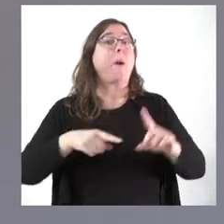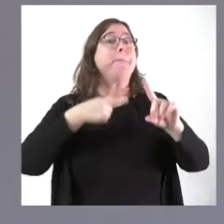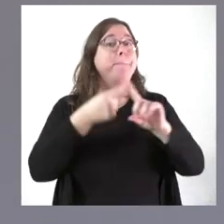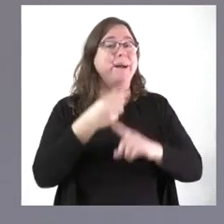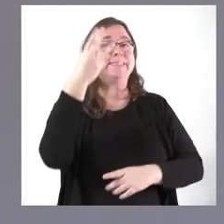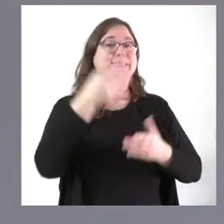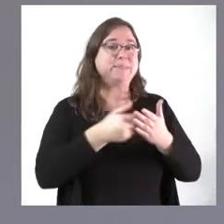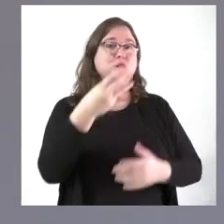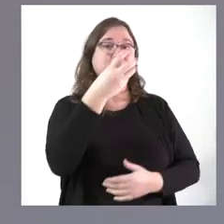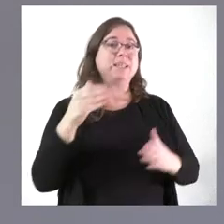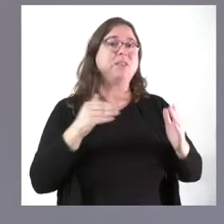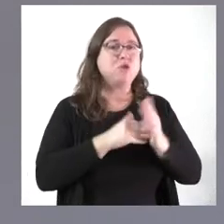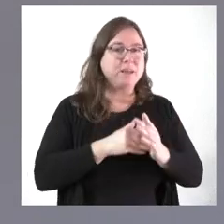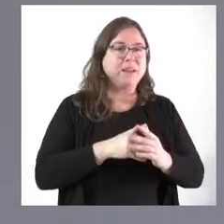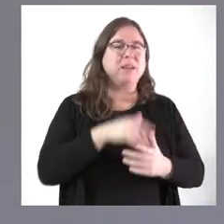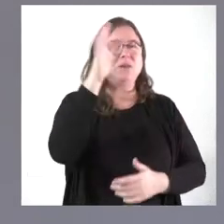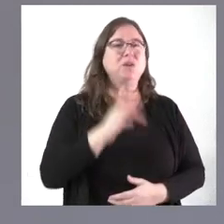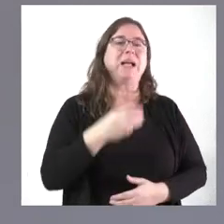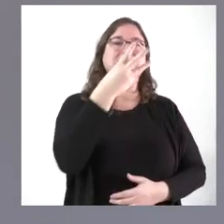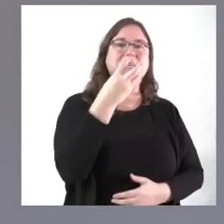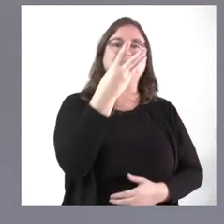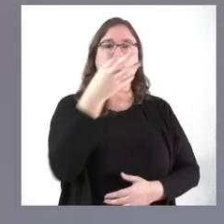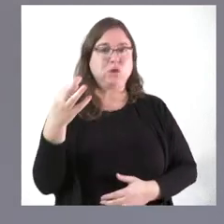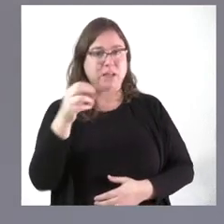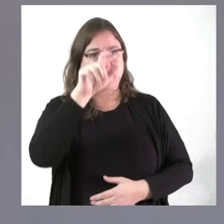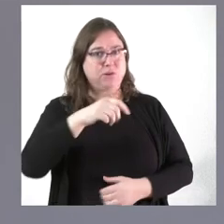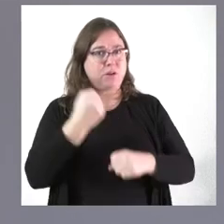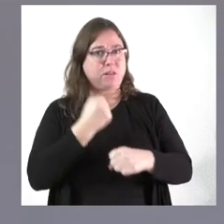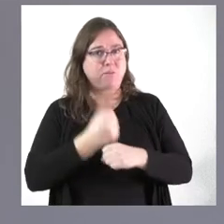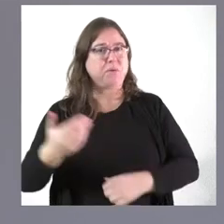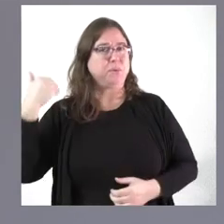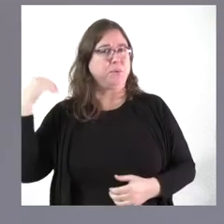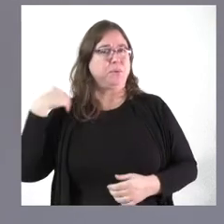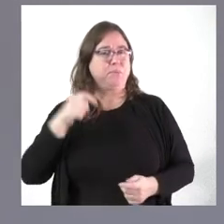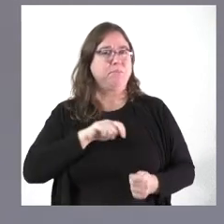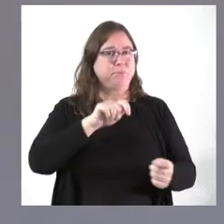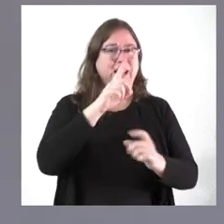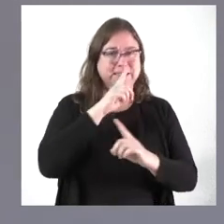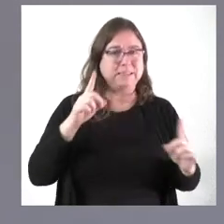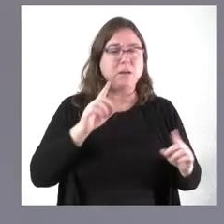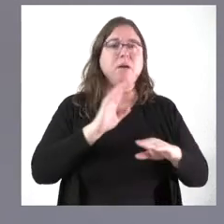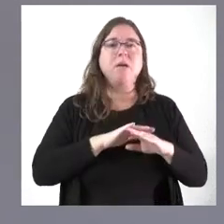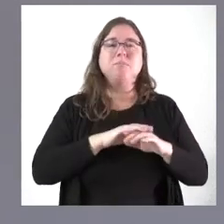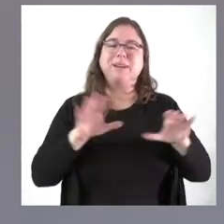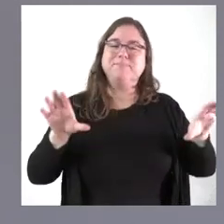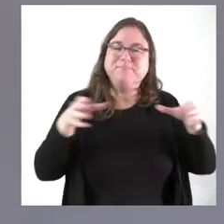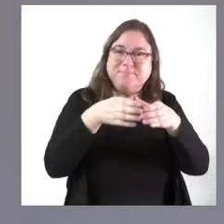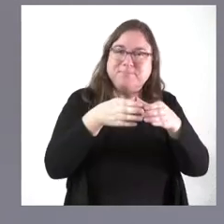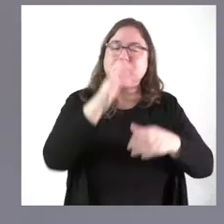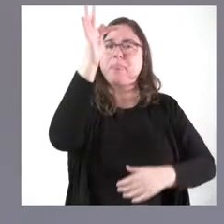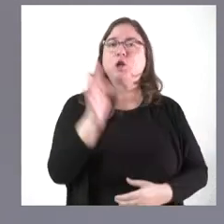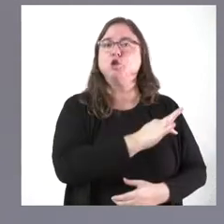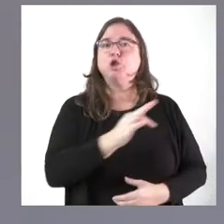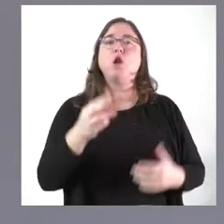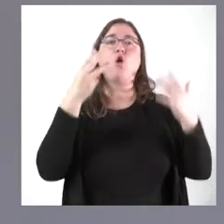300 que eran 330 trabajadores que se otorgaron anteriormente este mismo año para cuadrillas forestales en total hablamos de